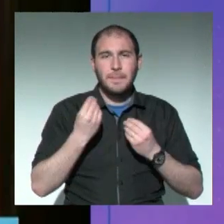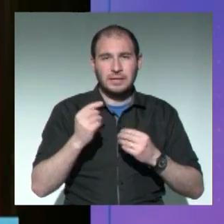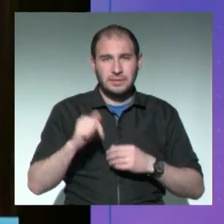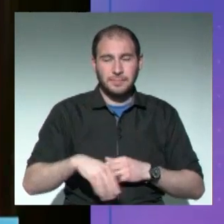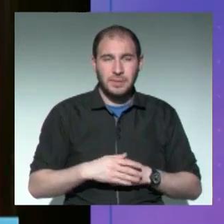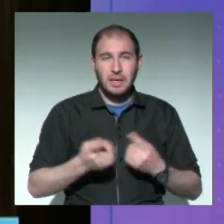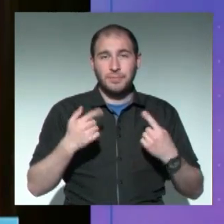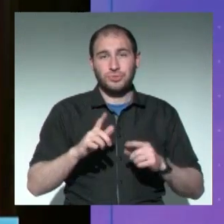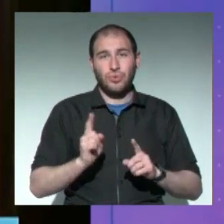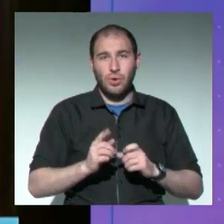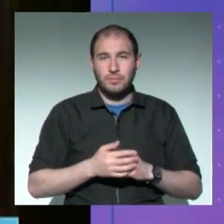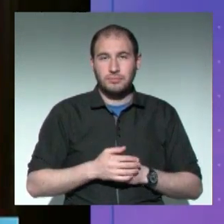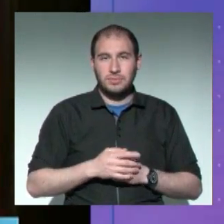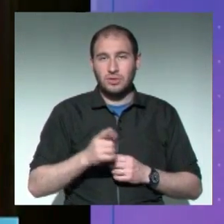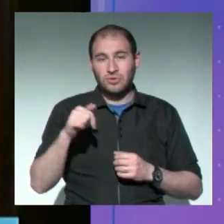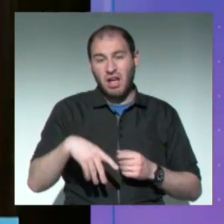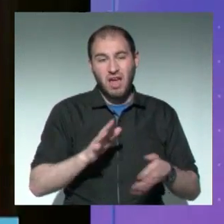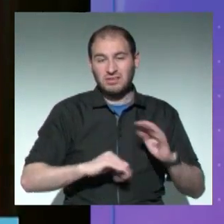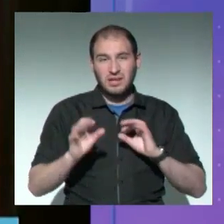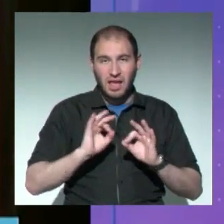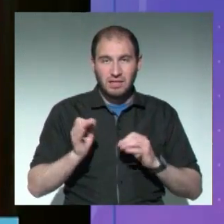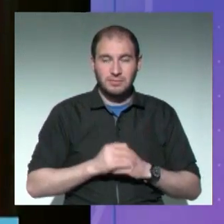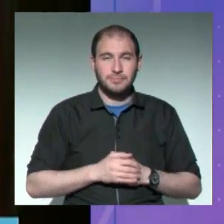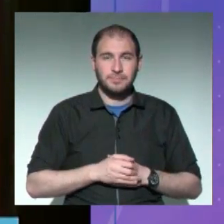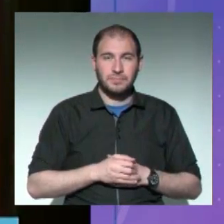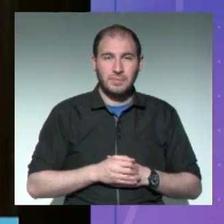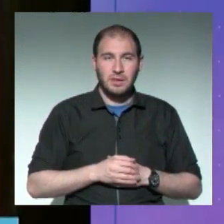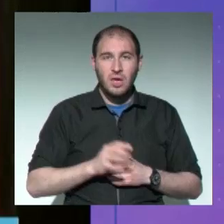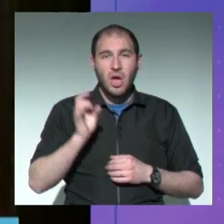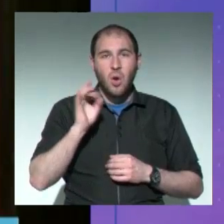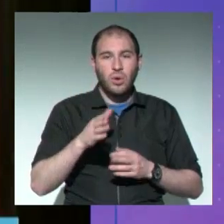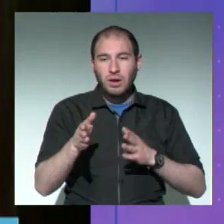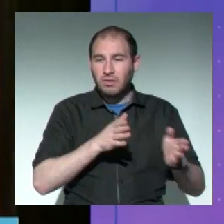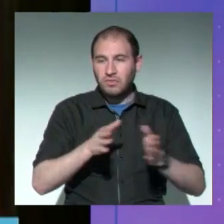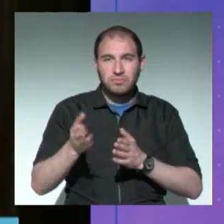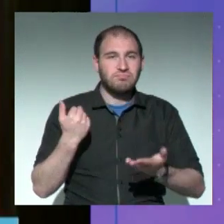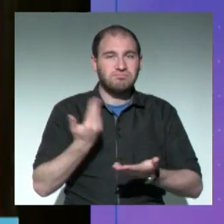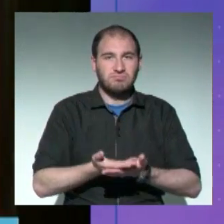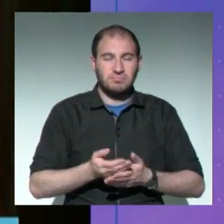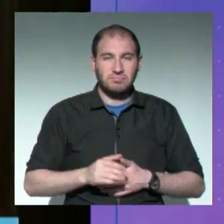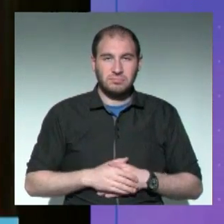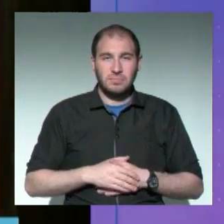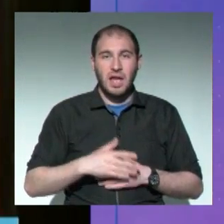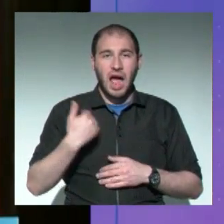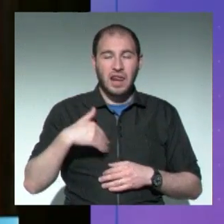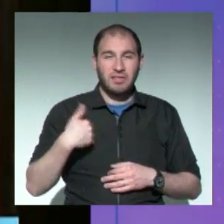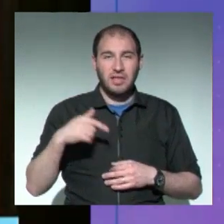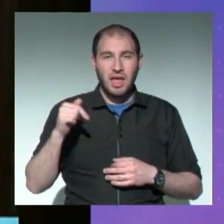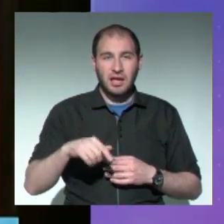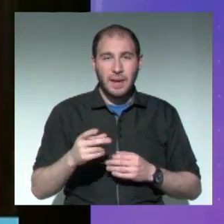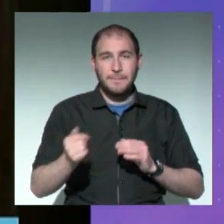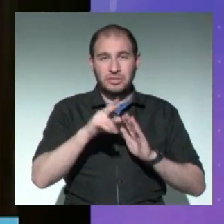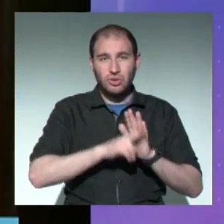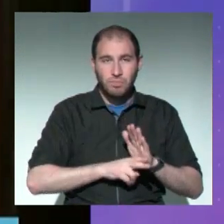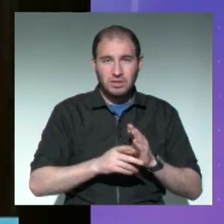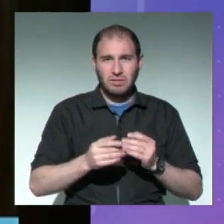pasando, pero no es lo que estamos haciendo hoy, y de hecho las únicas alternativas que se presentan son que la Argentina se dé un